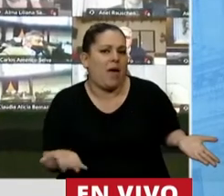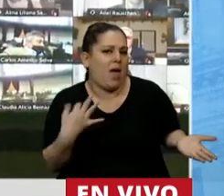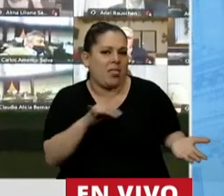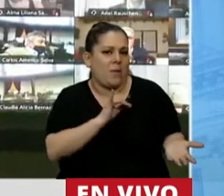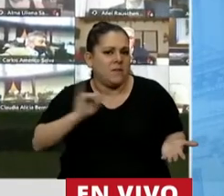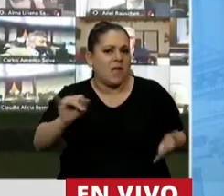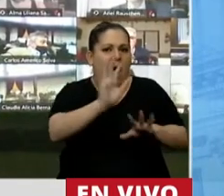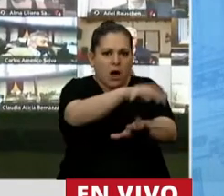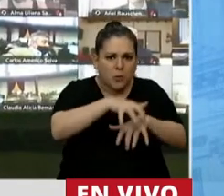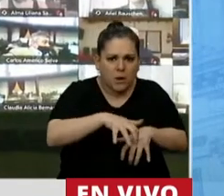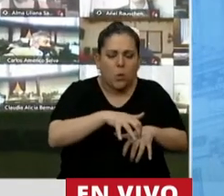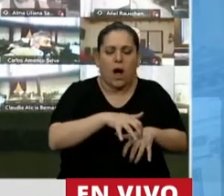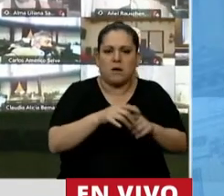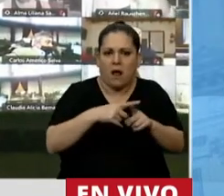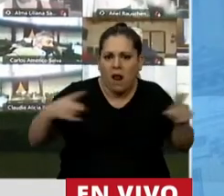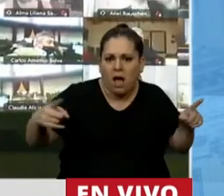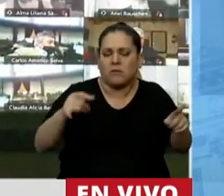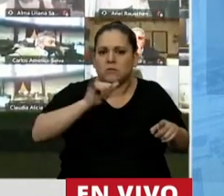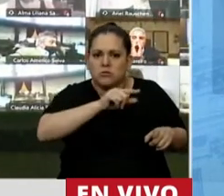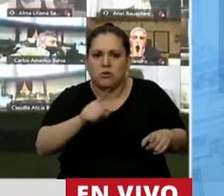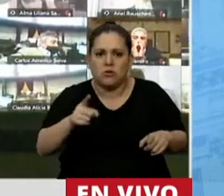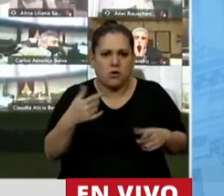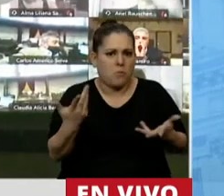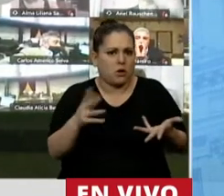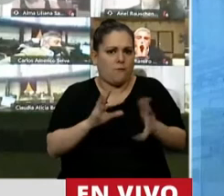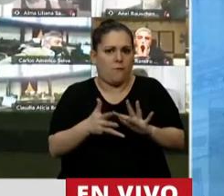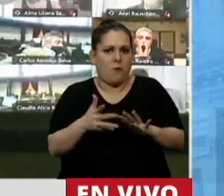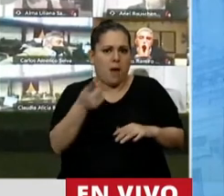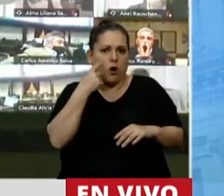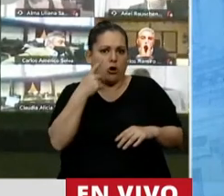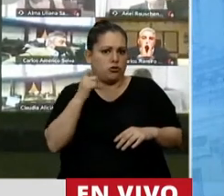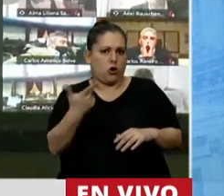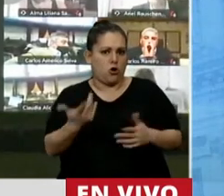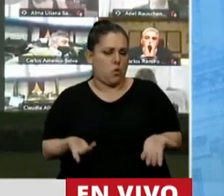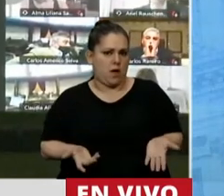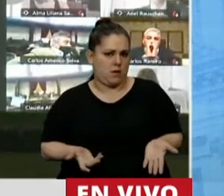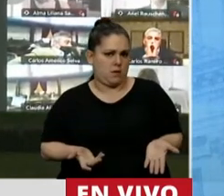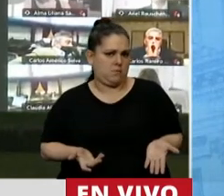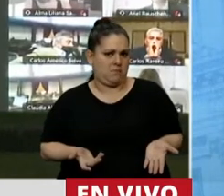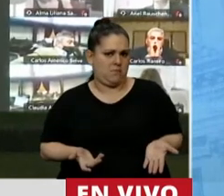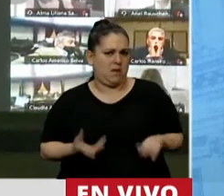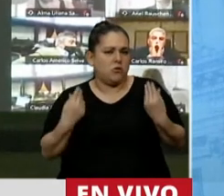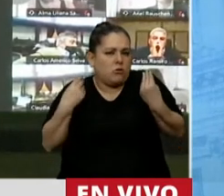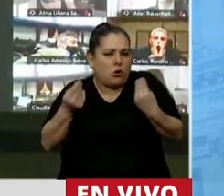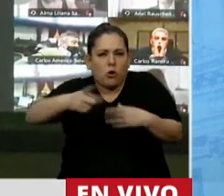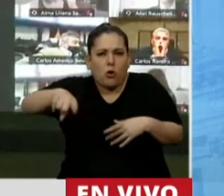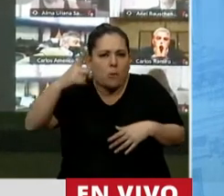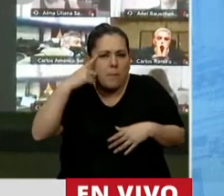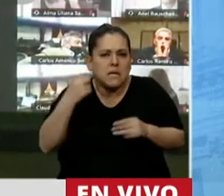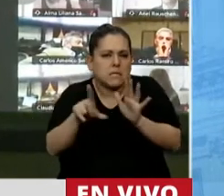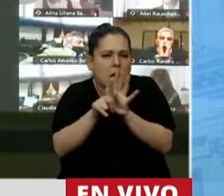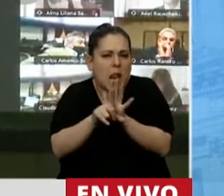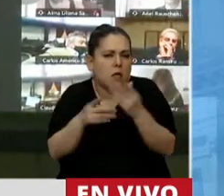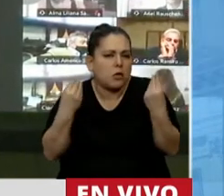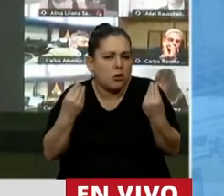agropecuaria era extensiva o intensiva. Porque si no, no hay modo que lo controlen. Entonces, ¿cómo están pensando esta ley para